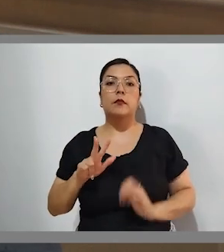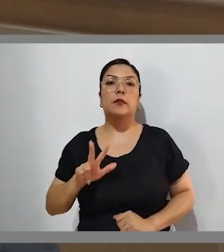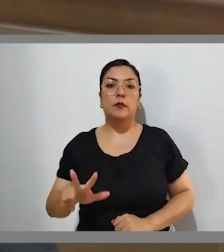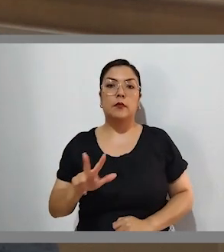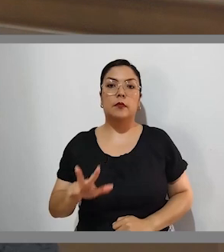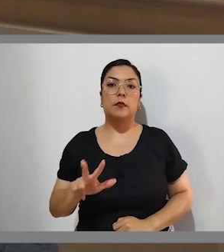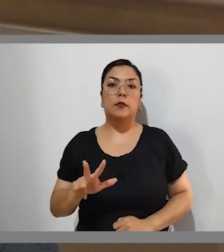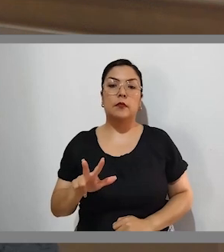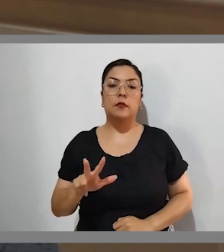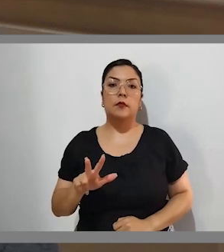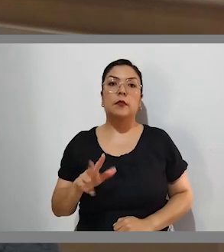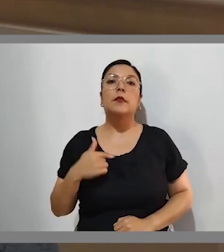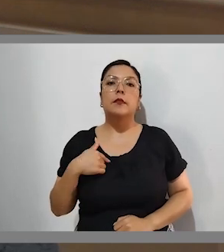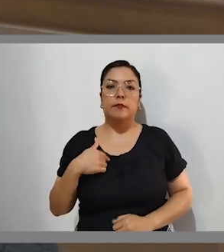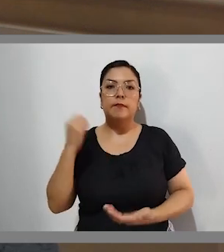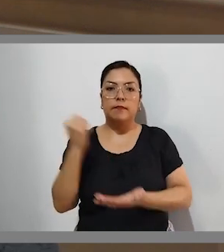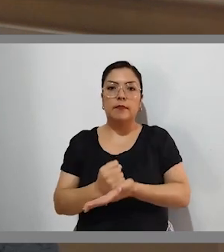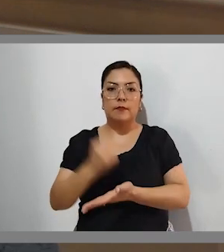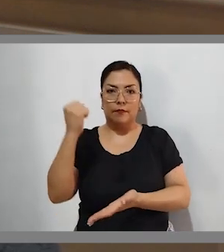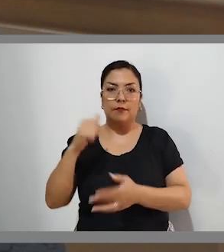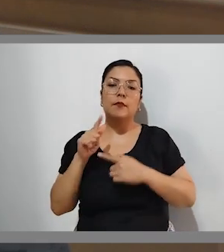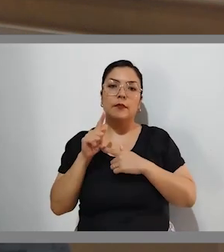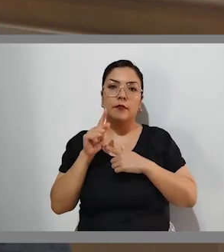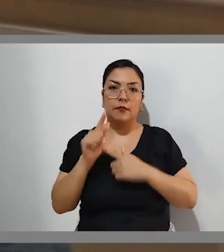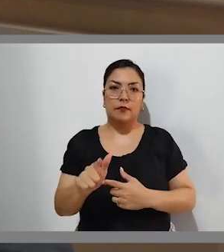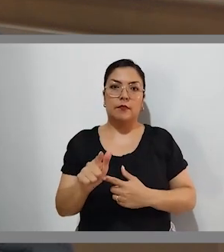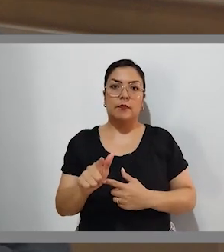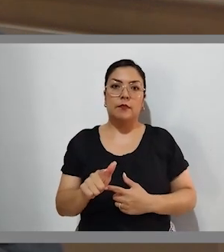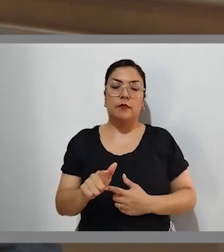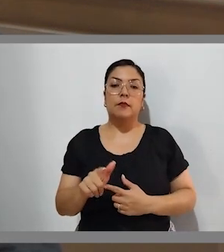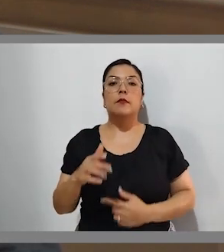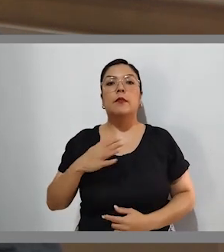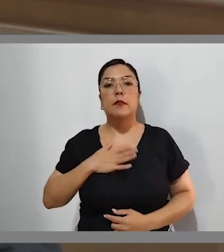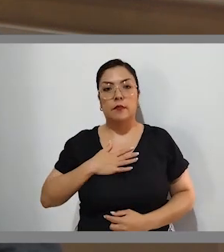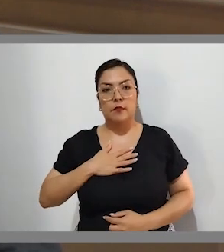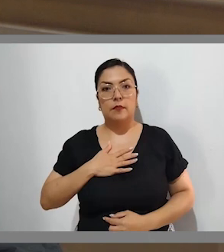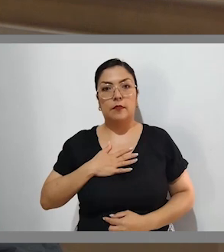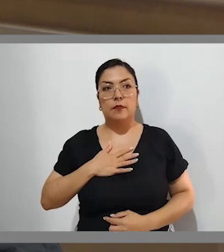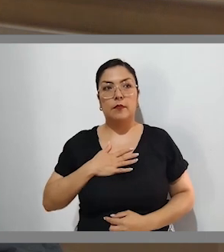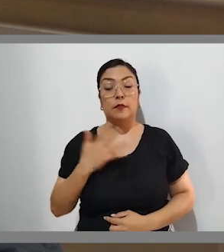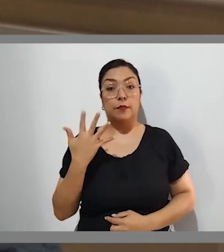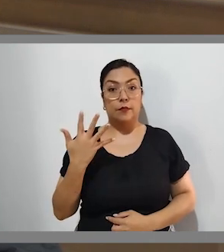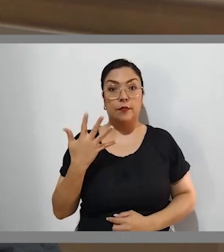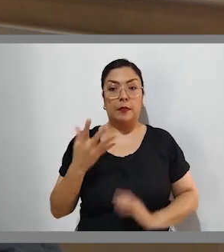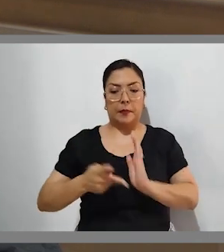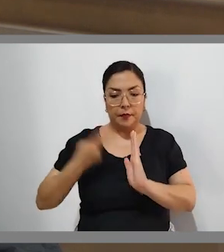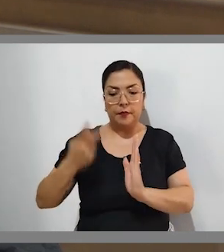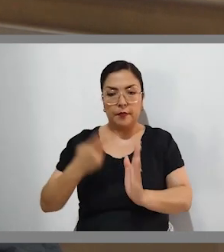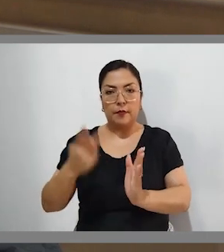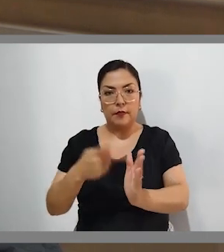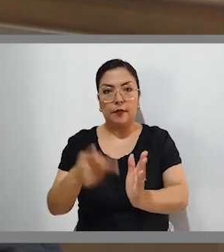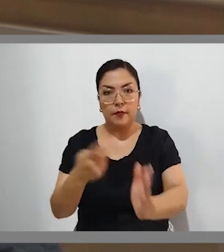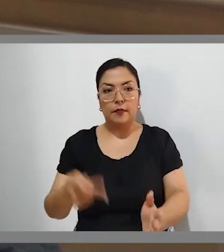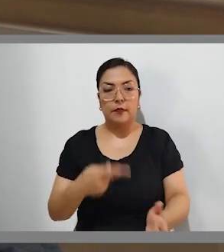se ratifica la titularidad de un servidor y pues pudiera decirse que se tienen 5 procesos electorales de experiencia al frente